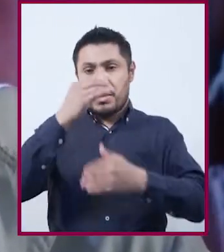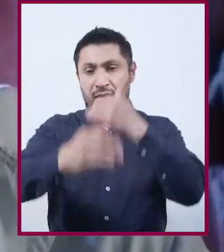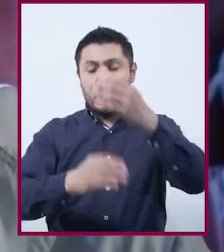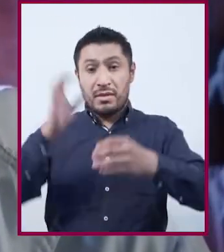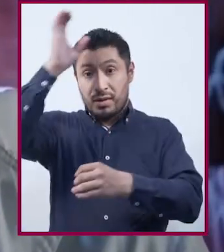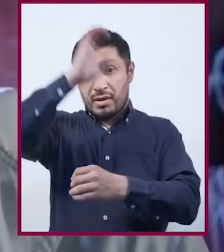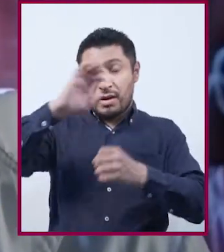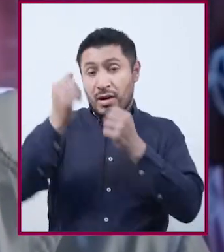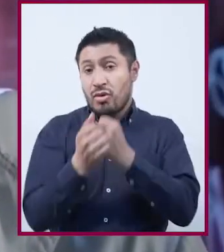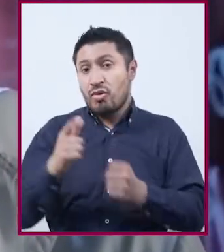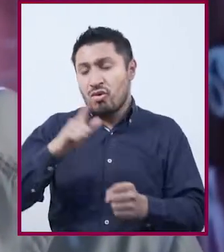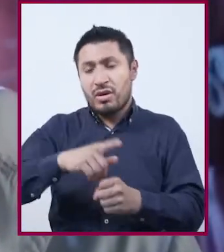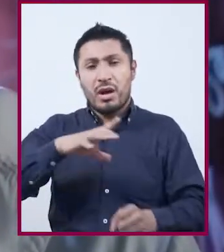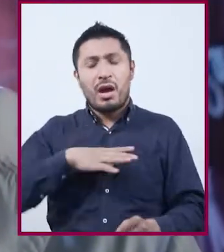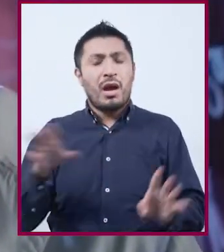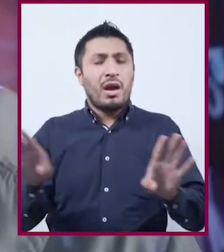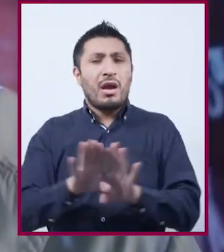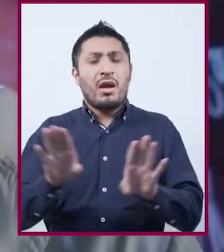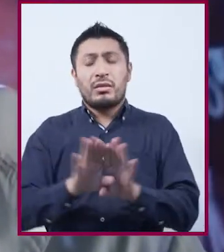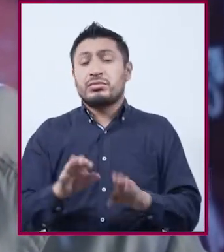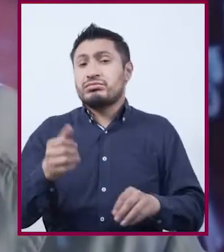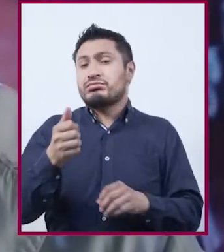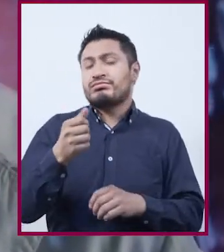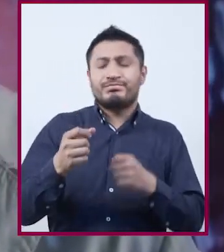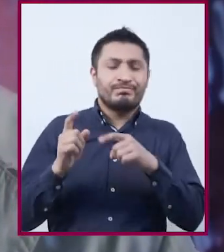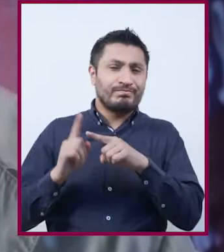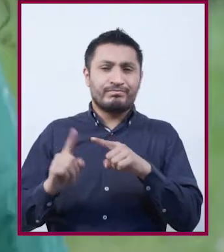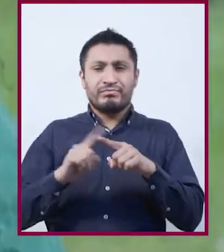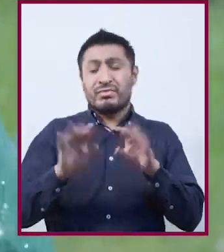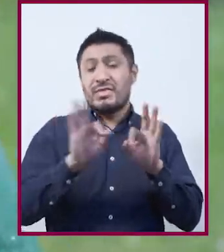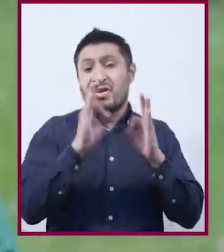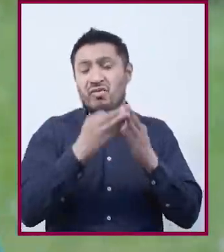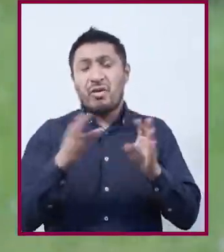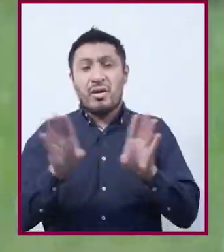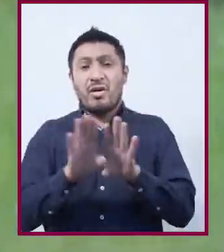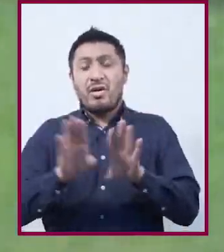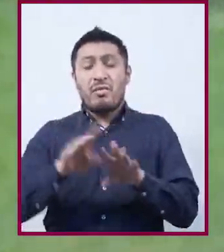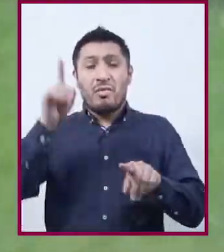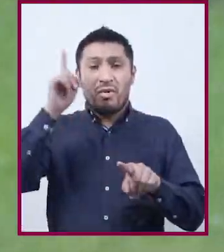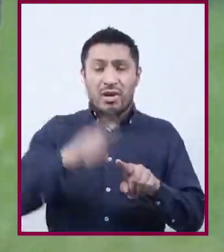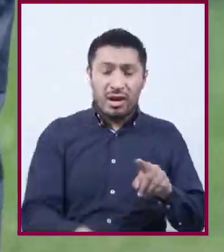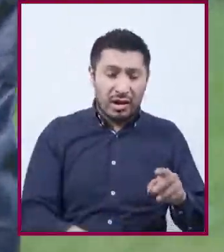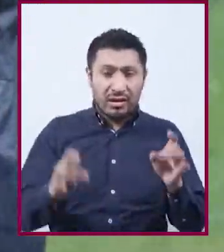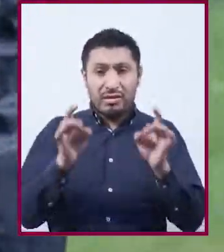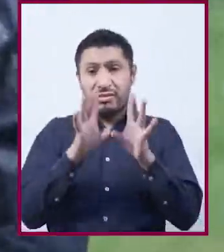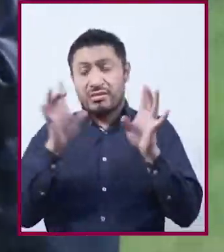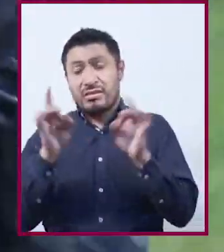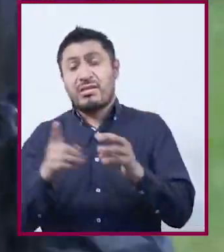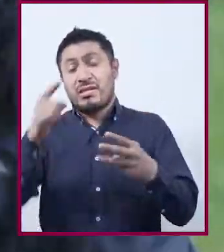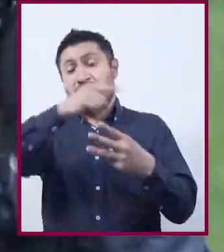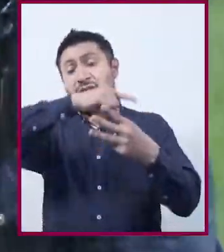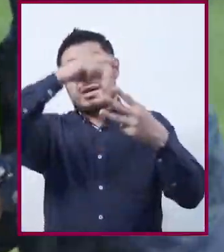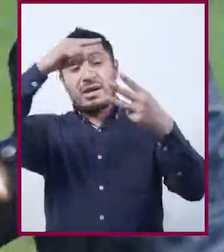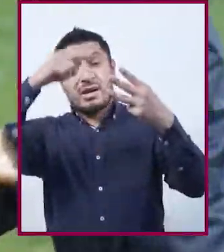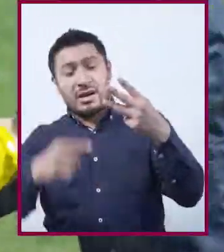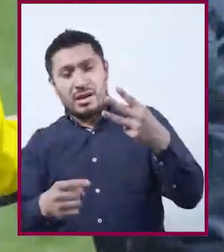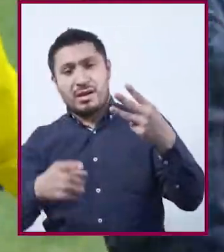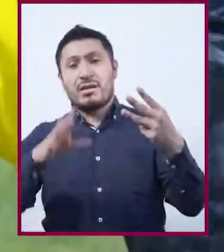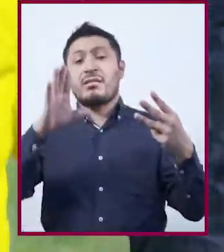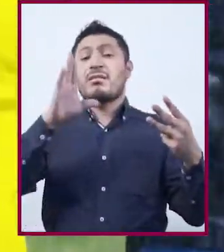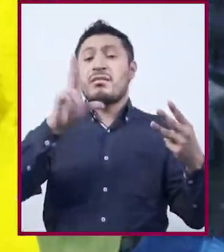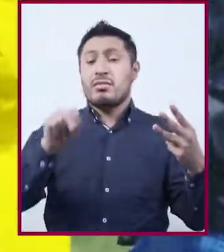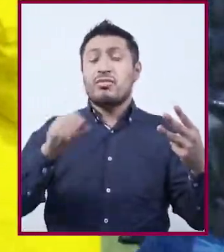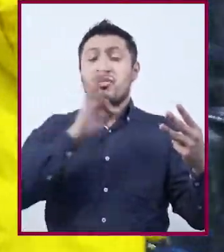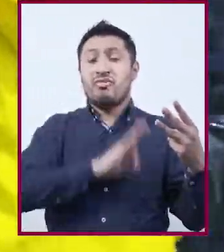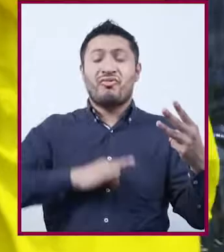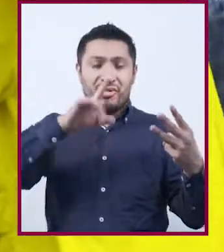muchos de los avances científicos y sociales están destinados, de alguna u otra forma, a contrarrestar los efectos que las 3